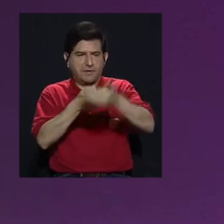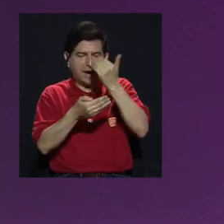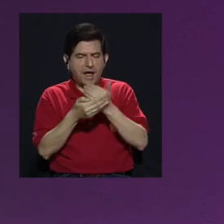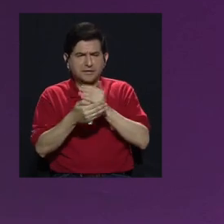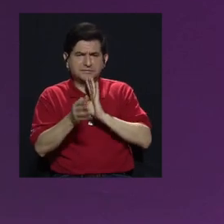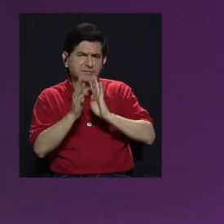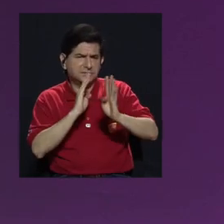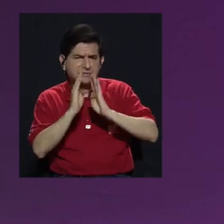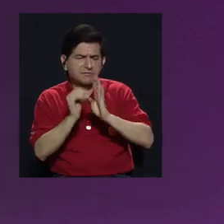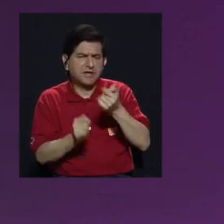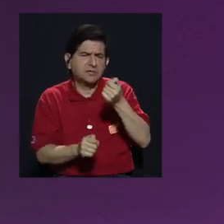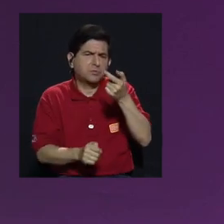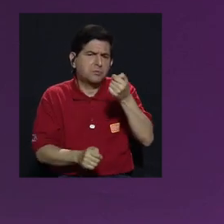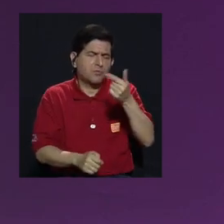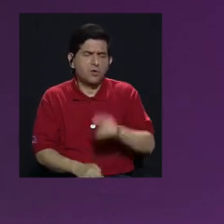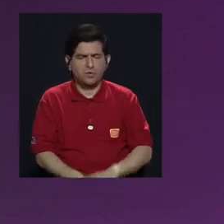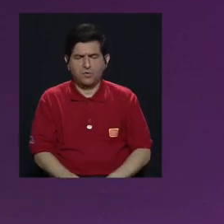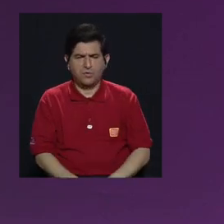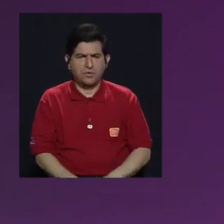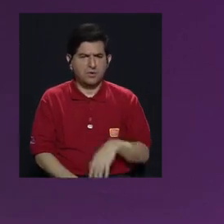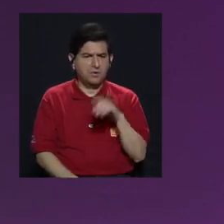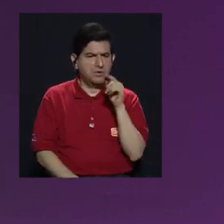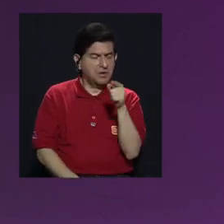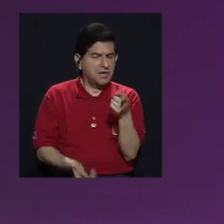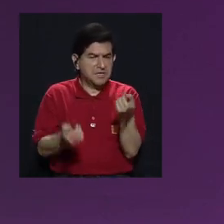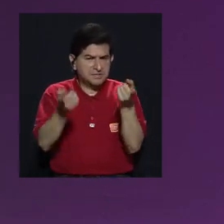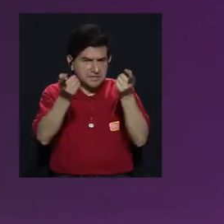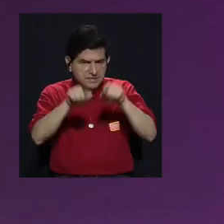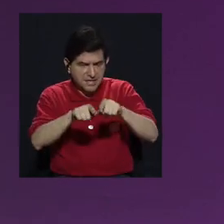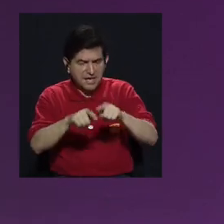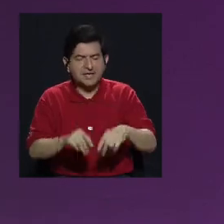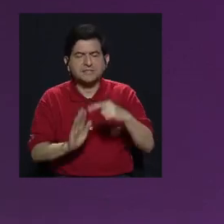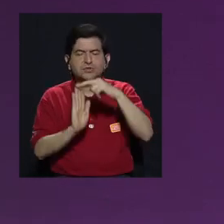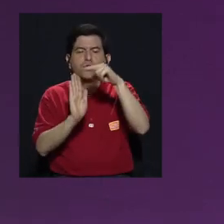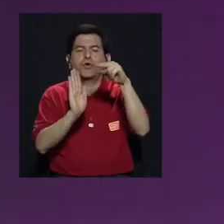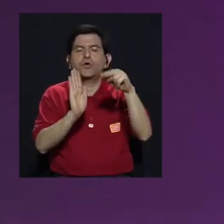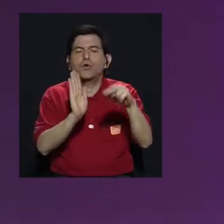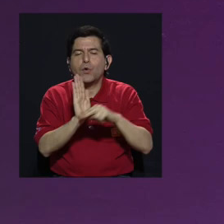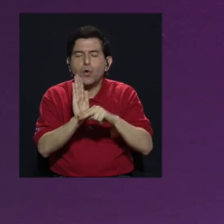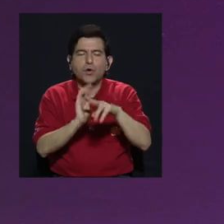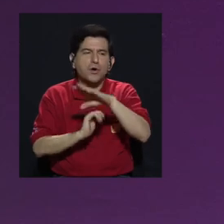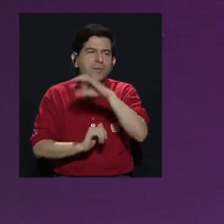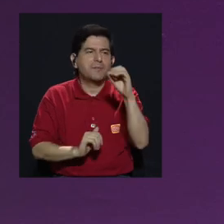estábamos conversando un poco justamente sobre esas normas